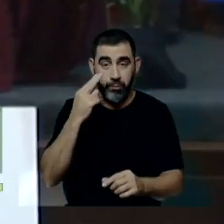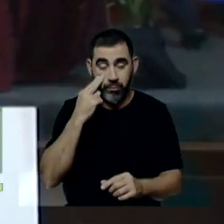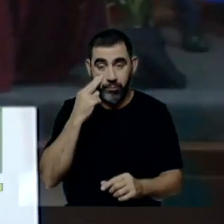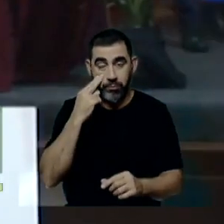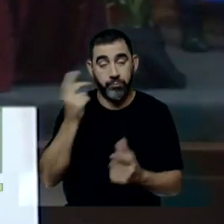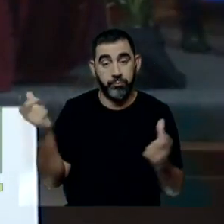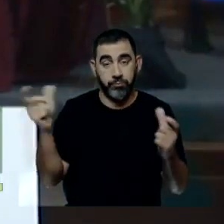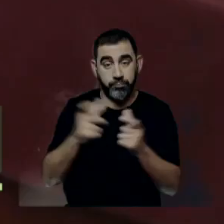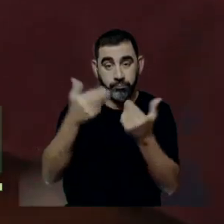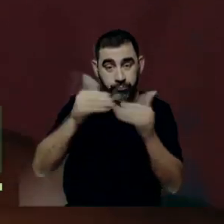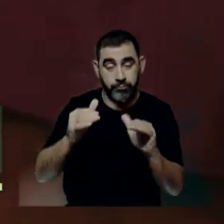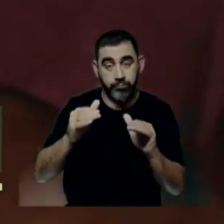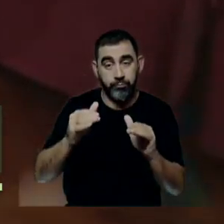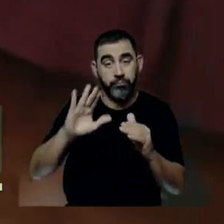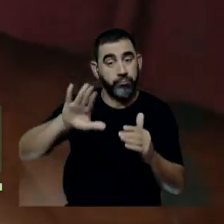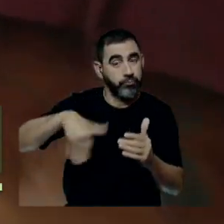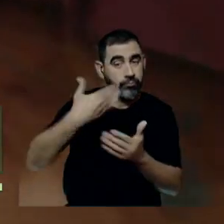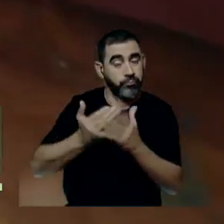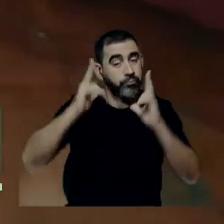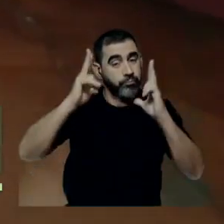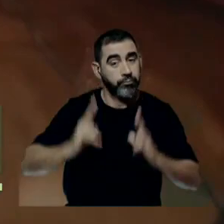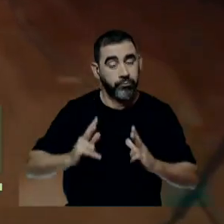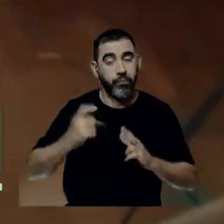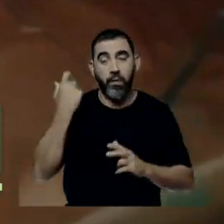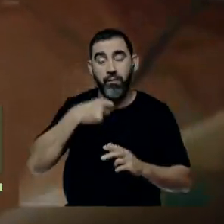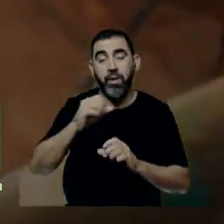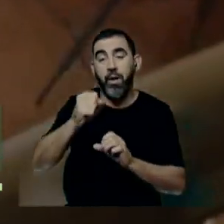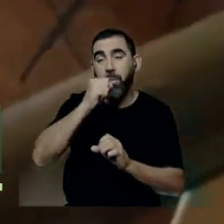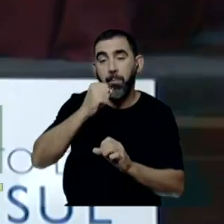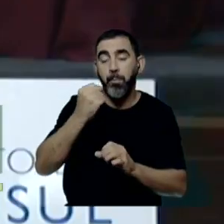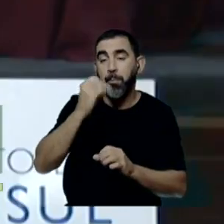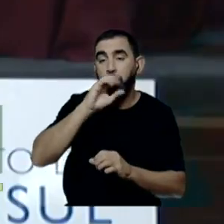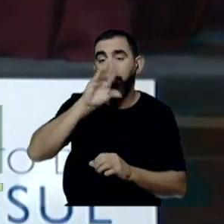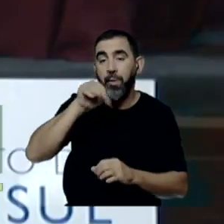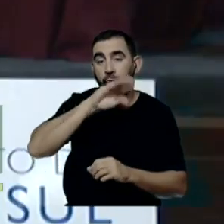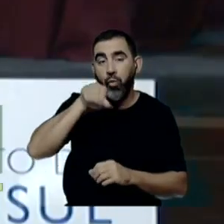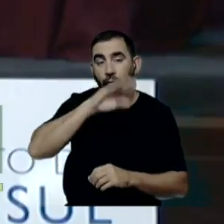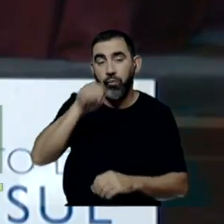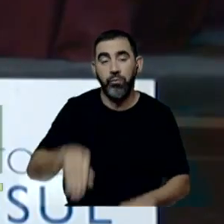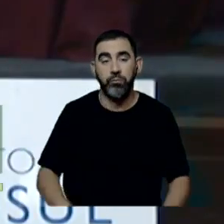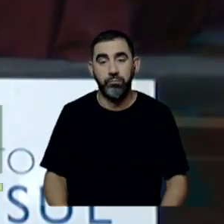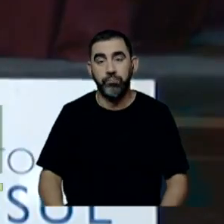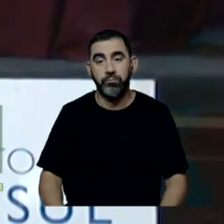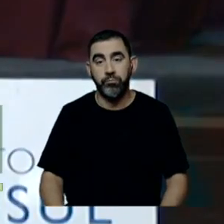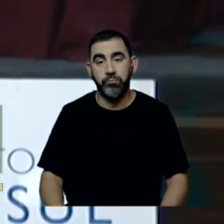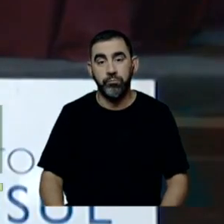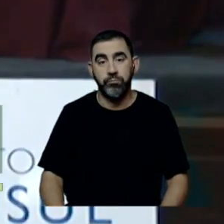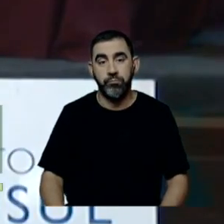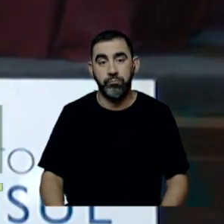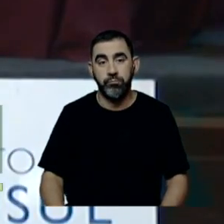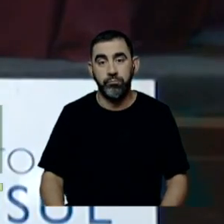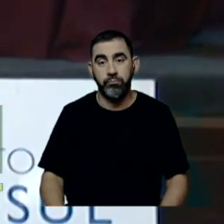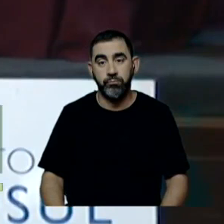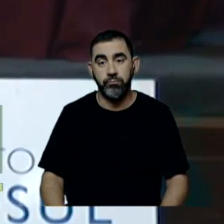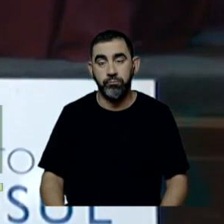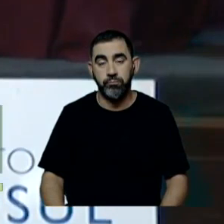com a sessão iniciada, houve planteo formal por falta de micrófonos. Senhor presidente, estamos